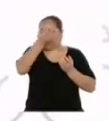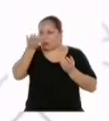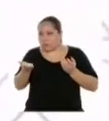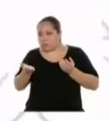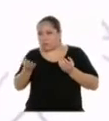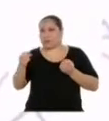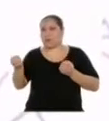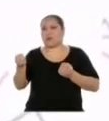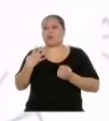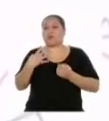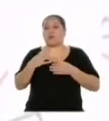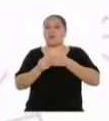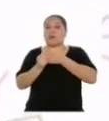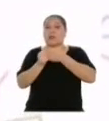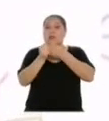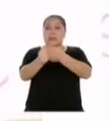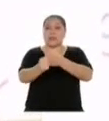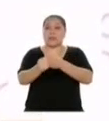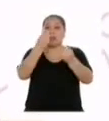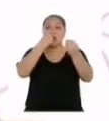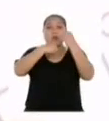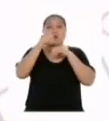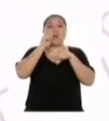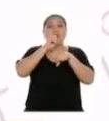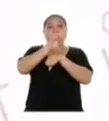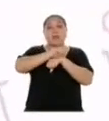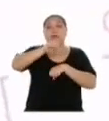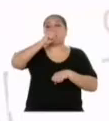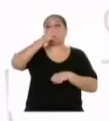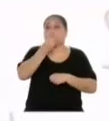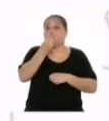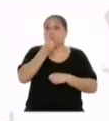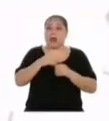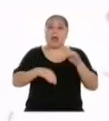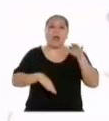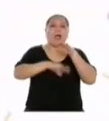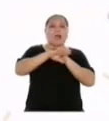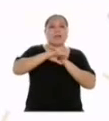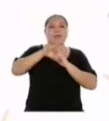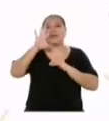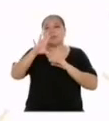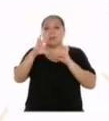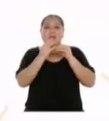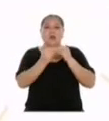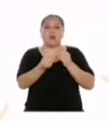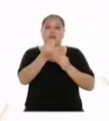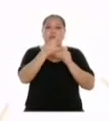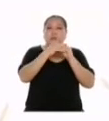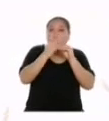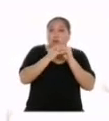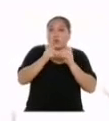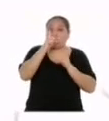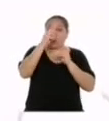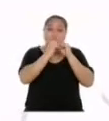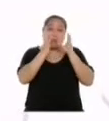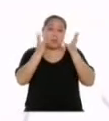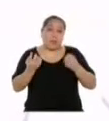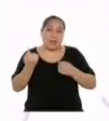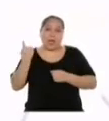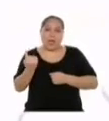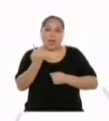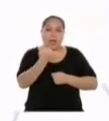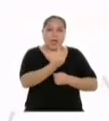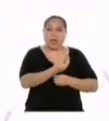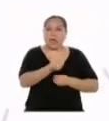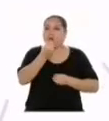con lo que nos indican las guías alimentarias que recomiendan que se deben comer hasta 5 piezas de fruta al día y que en